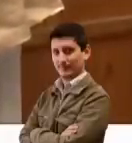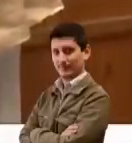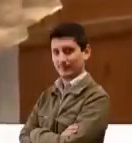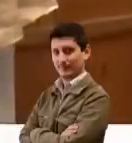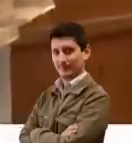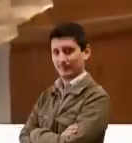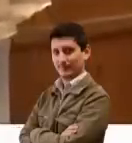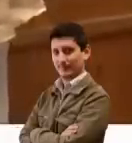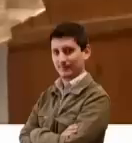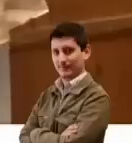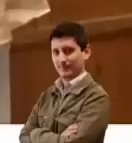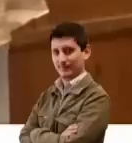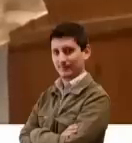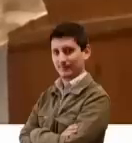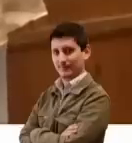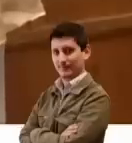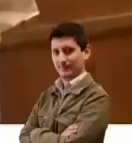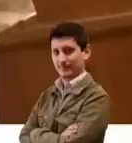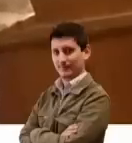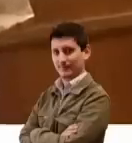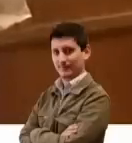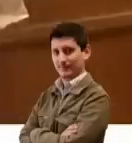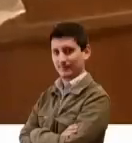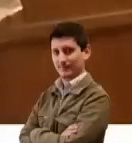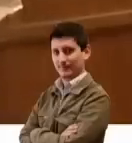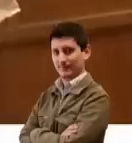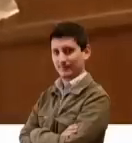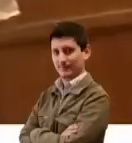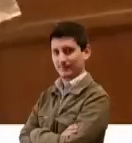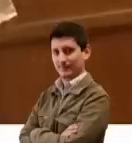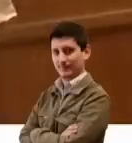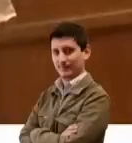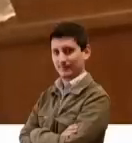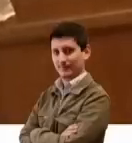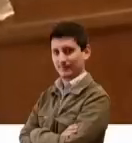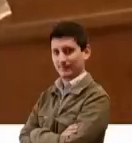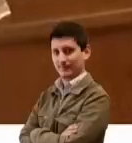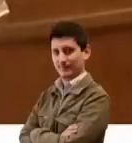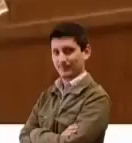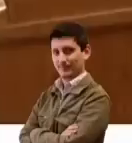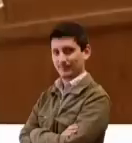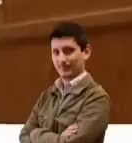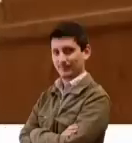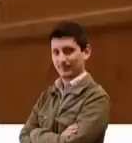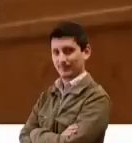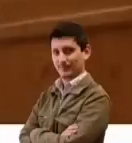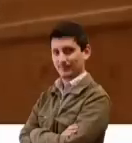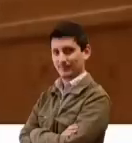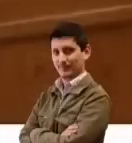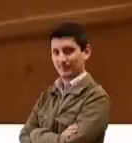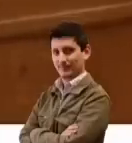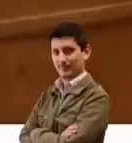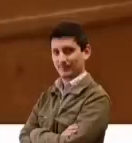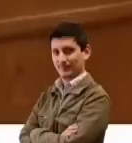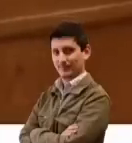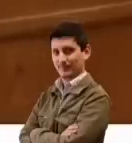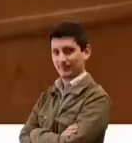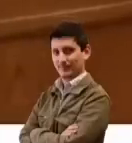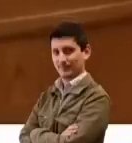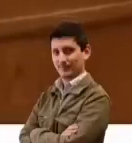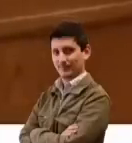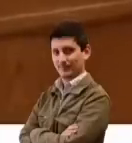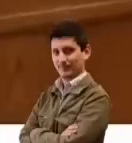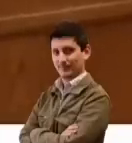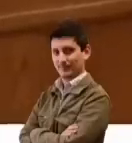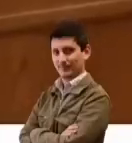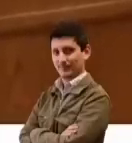último que quería decir también, Tomás, Katy, es que un parlamentario oficialista me decía, este fue un actuar negligente. Bueno, por lo menos hubo un